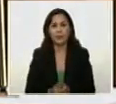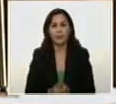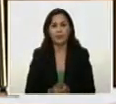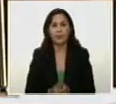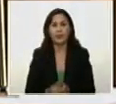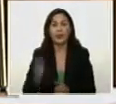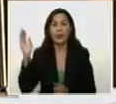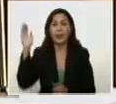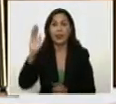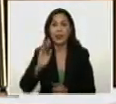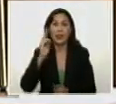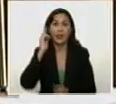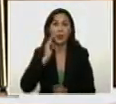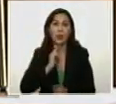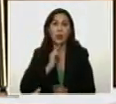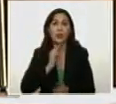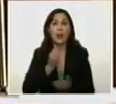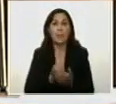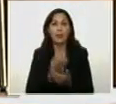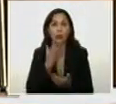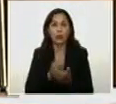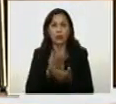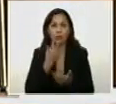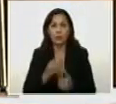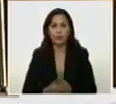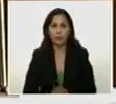De la llegada de Bolívar a Maturín.